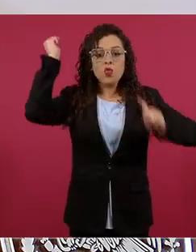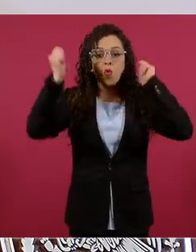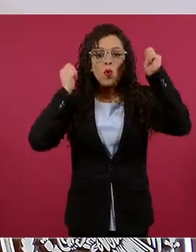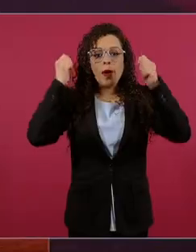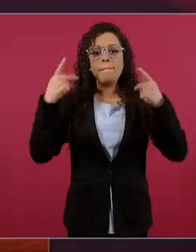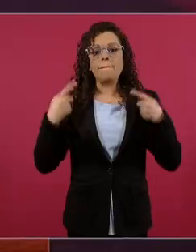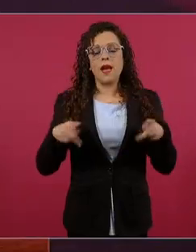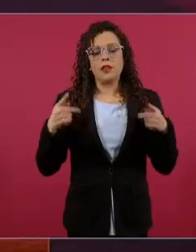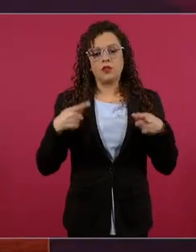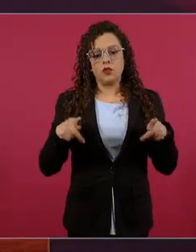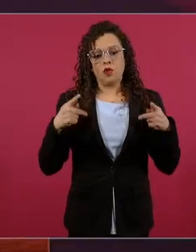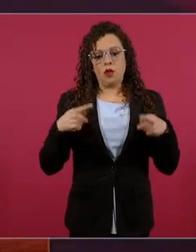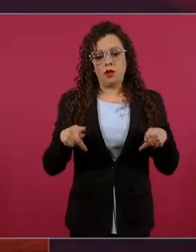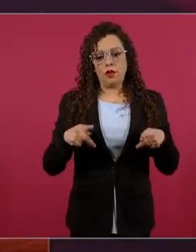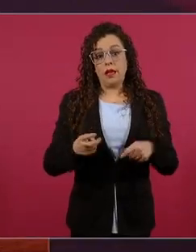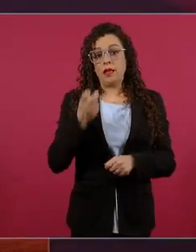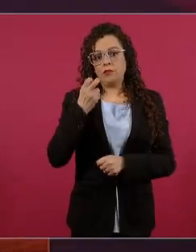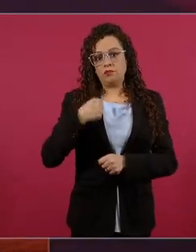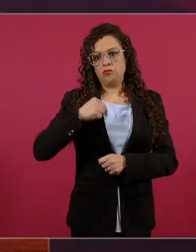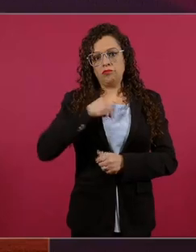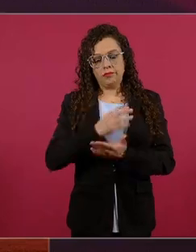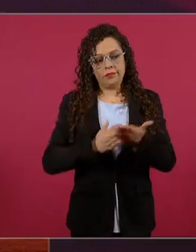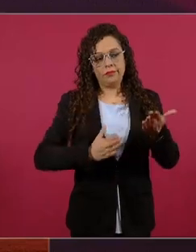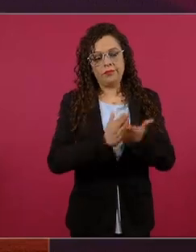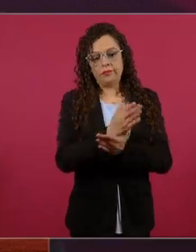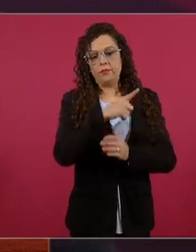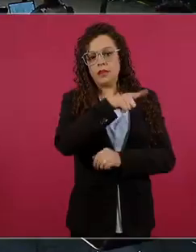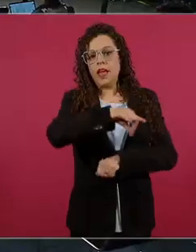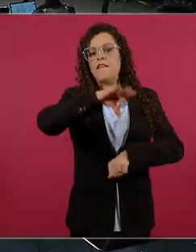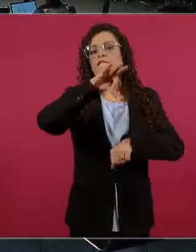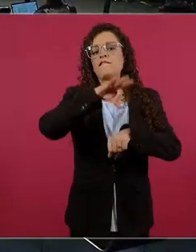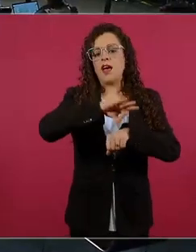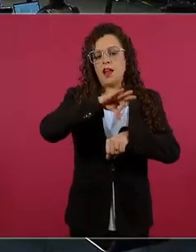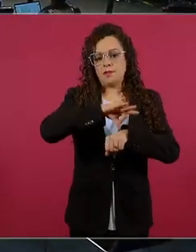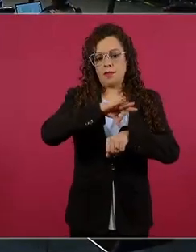ahí es donde estamos actuando junto con COFEPRIS.